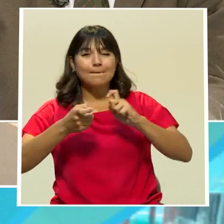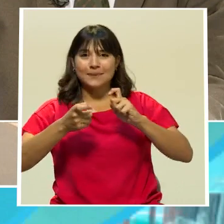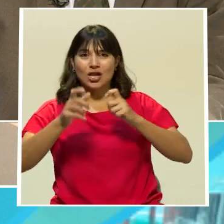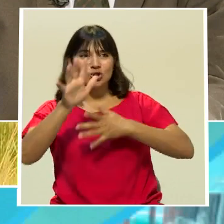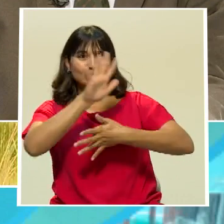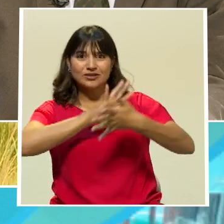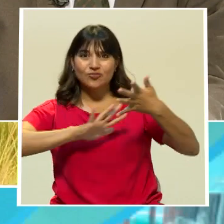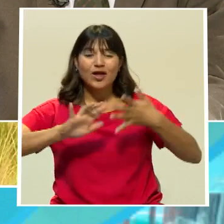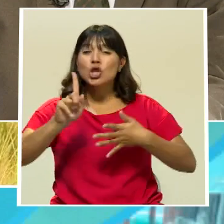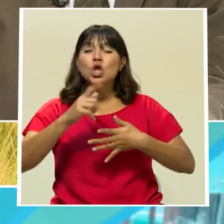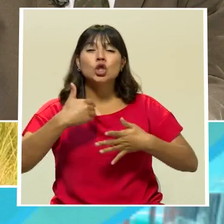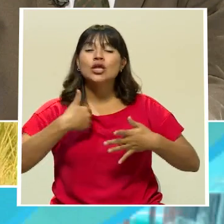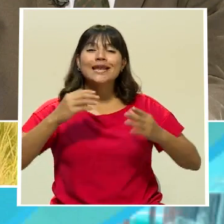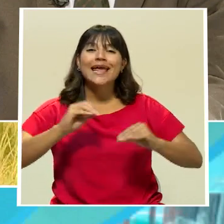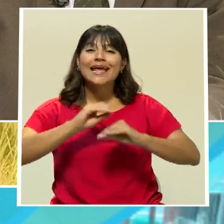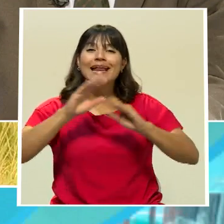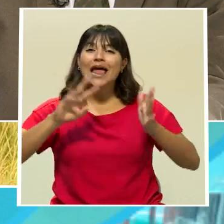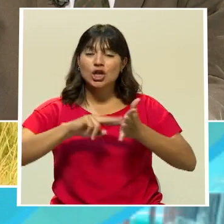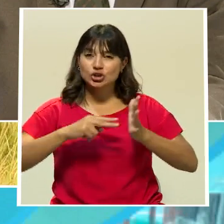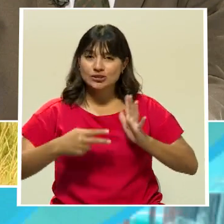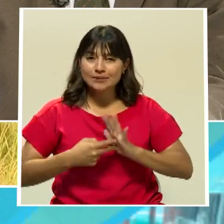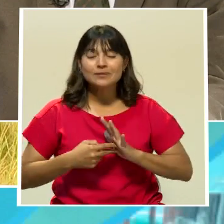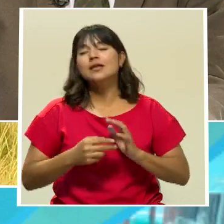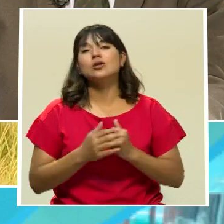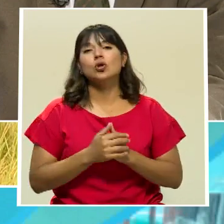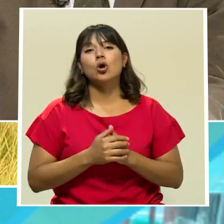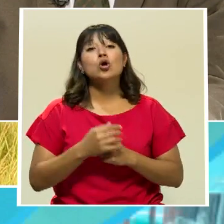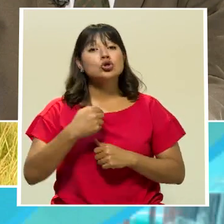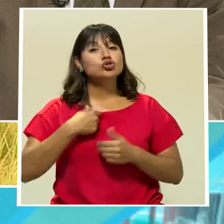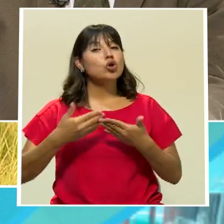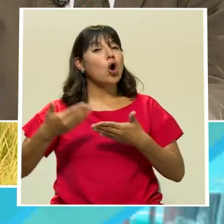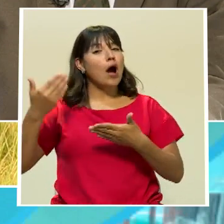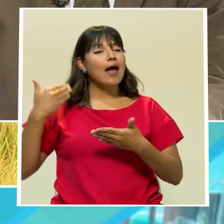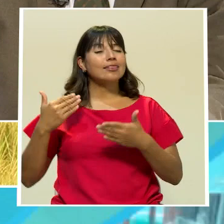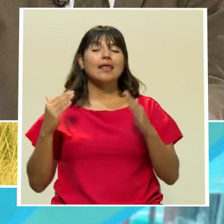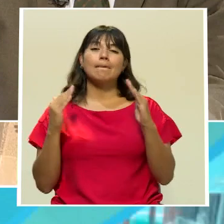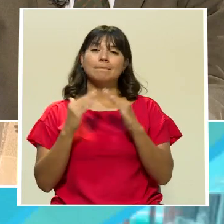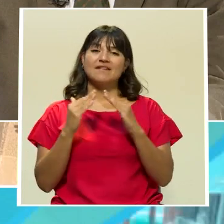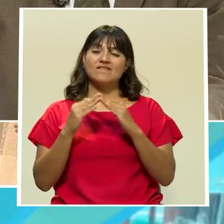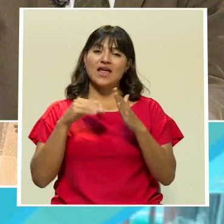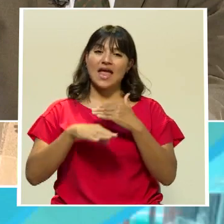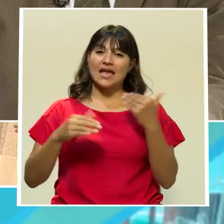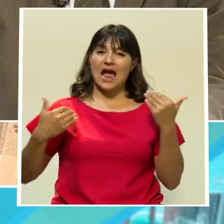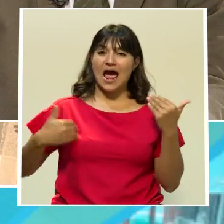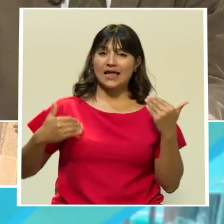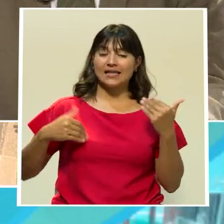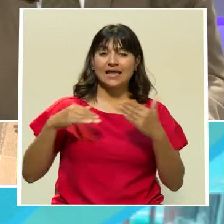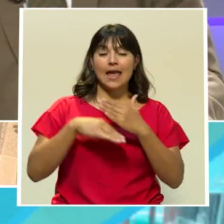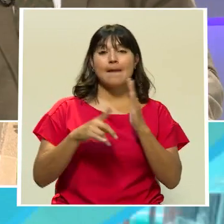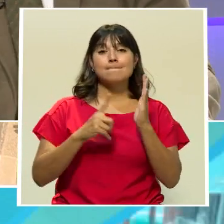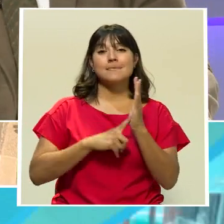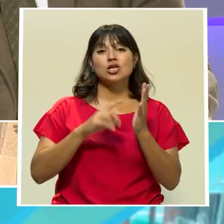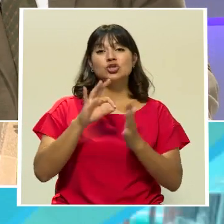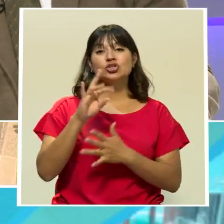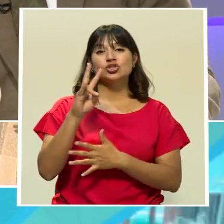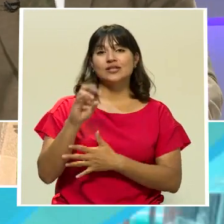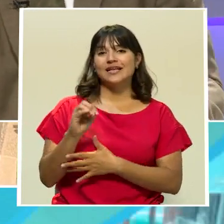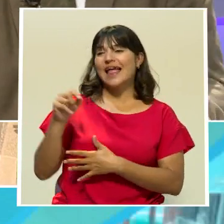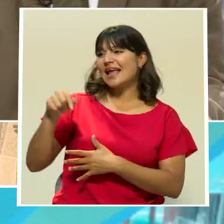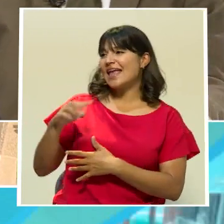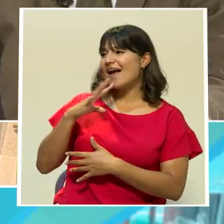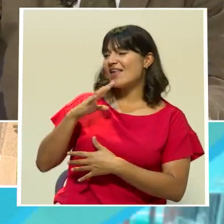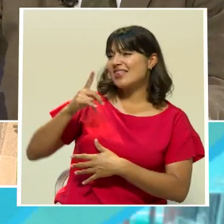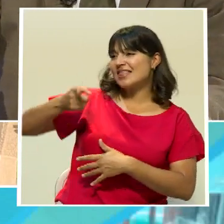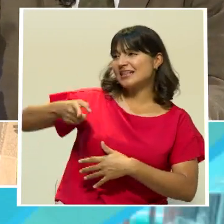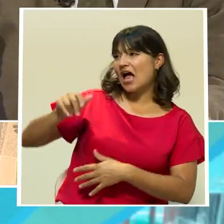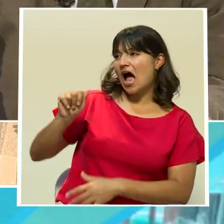porque yo que viví en una dictadura, a mí me tocó vivir en Argentina en los años 70. Aquí decían la dictadura de los Arias.